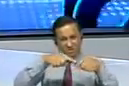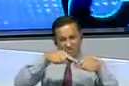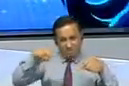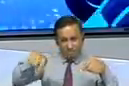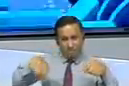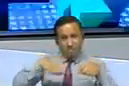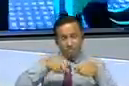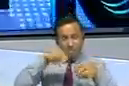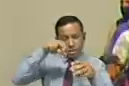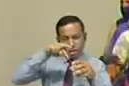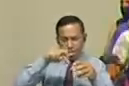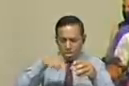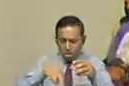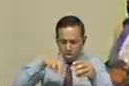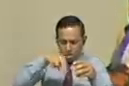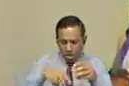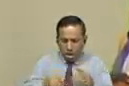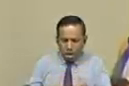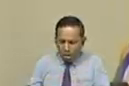hecho.